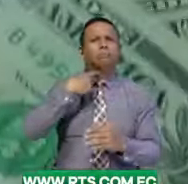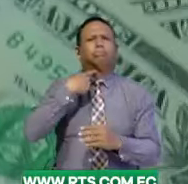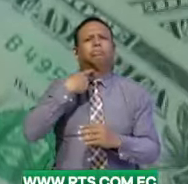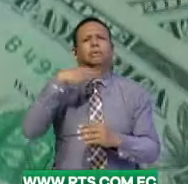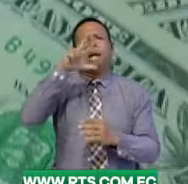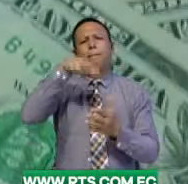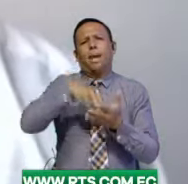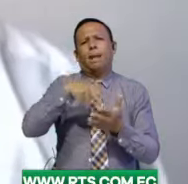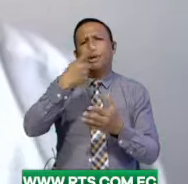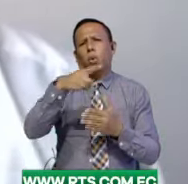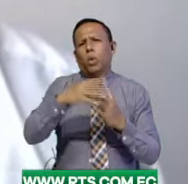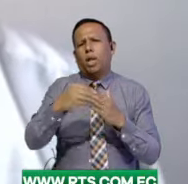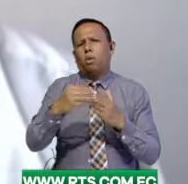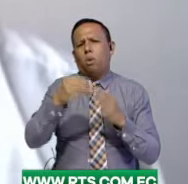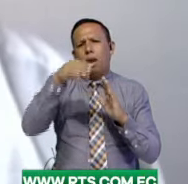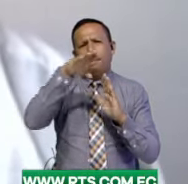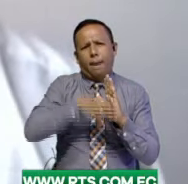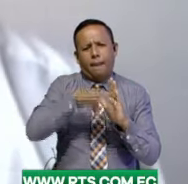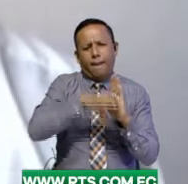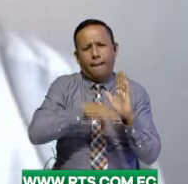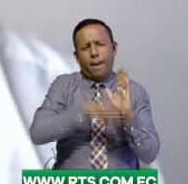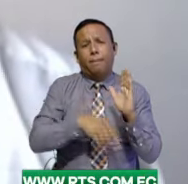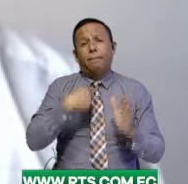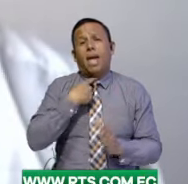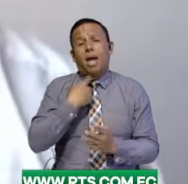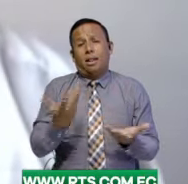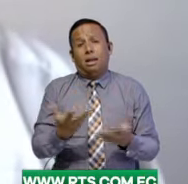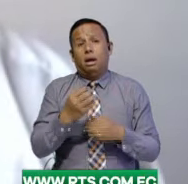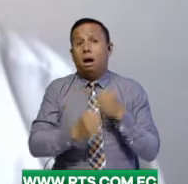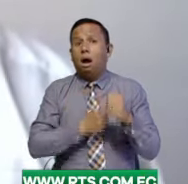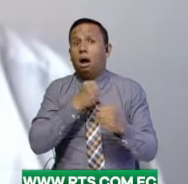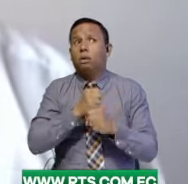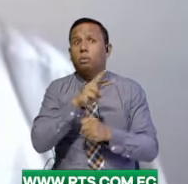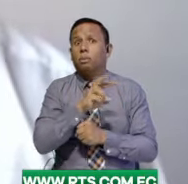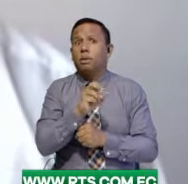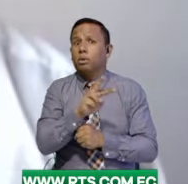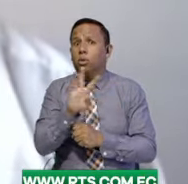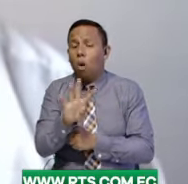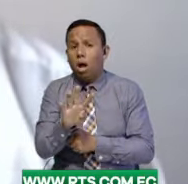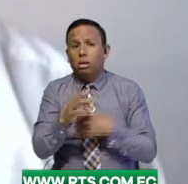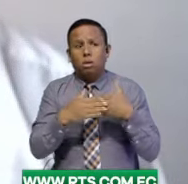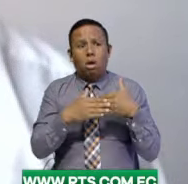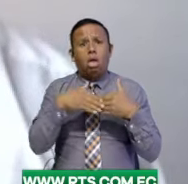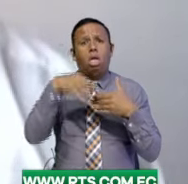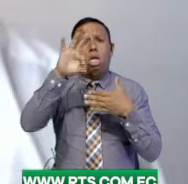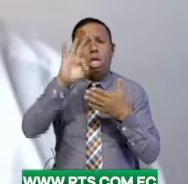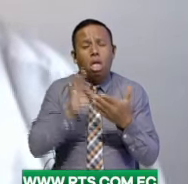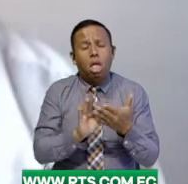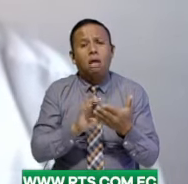enfrenta el país. Las necesidades de financiamiento para el 2024 bordeaban los